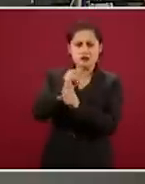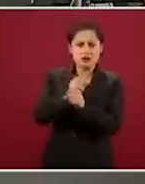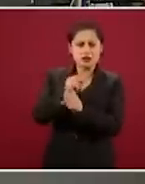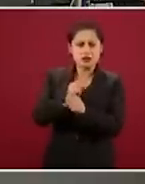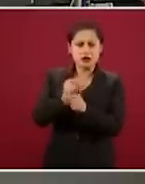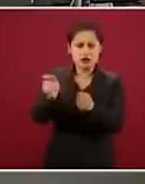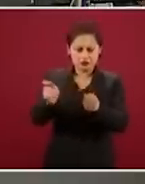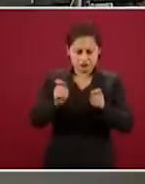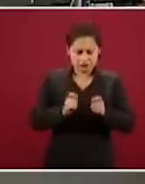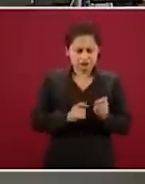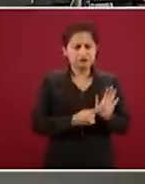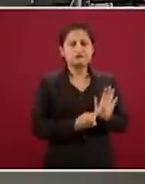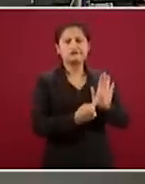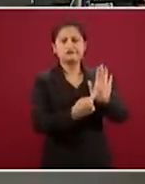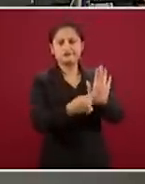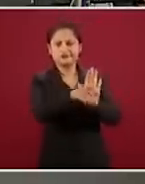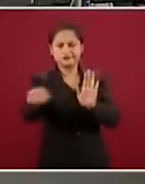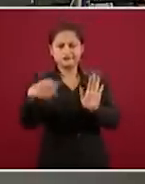A ver si